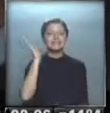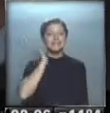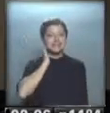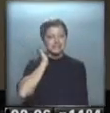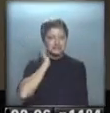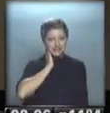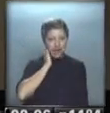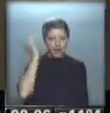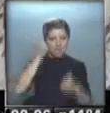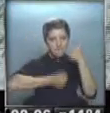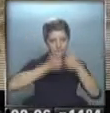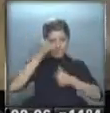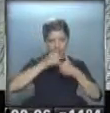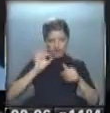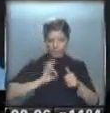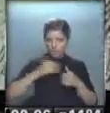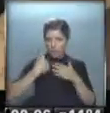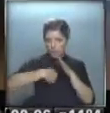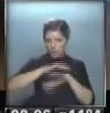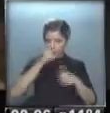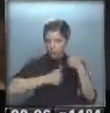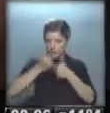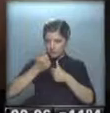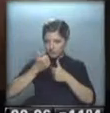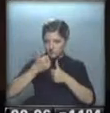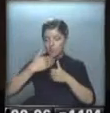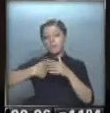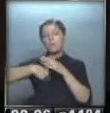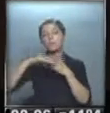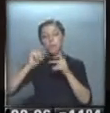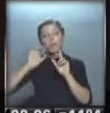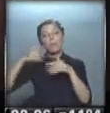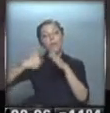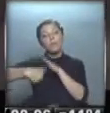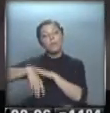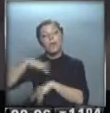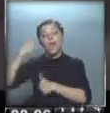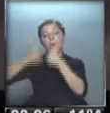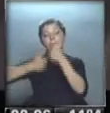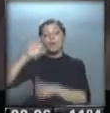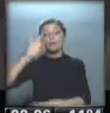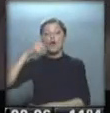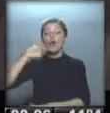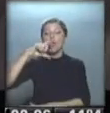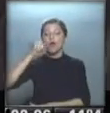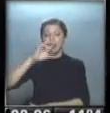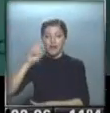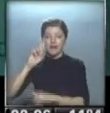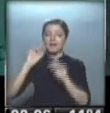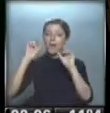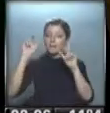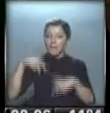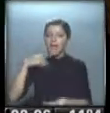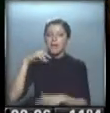atrás por la misma Academia para representarnos en la próxima entrega de los premios Oscar también. En los premios Goya españoles se quedó